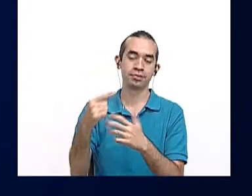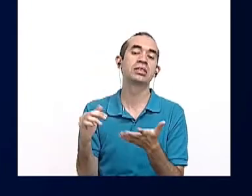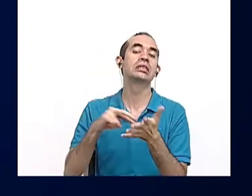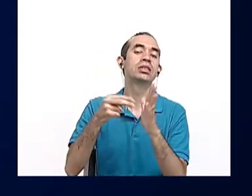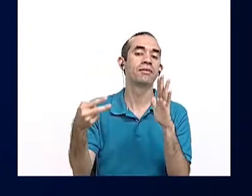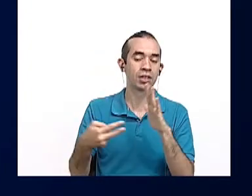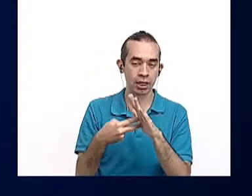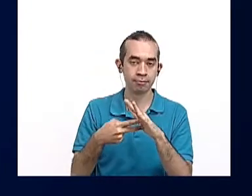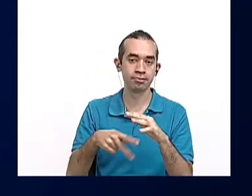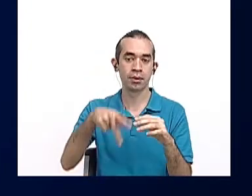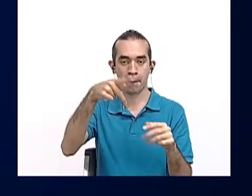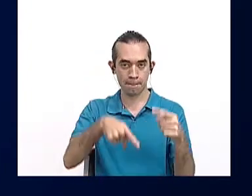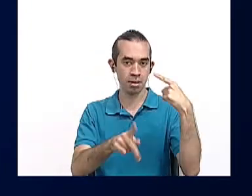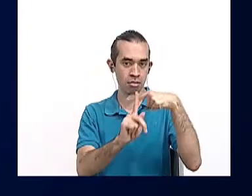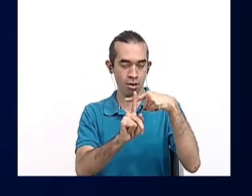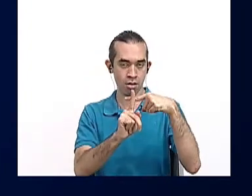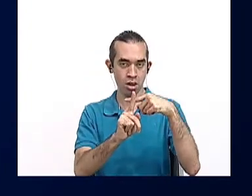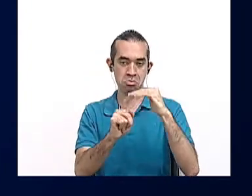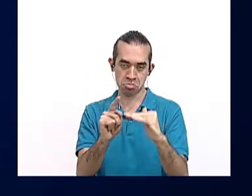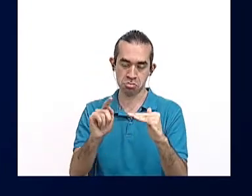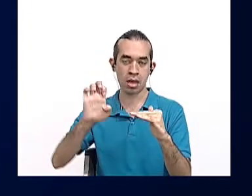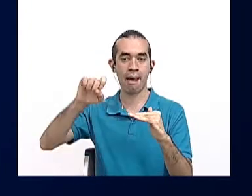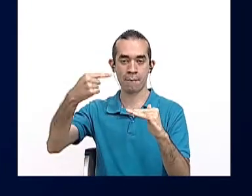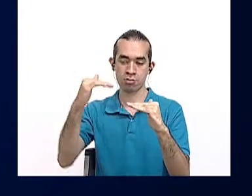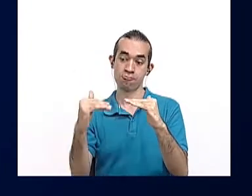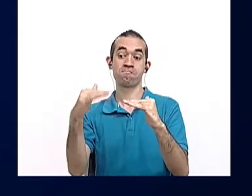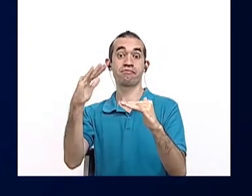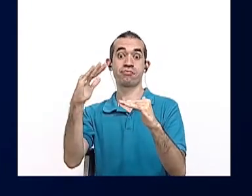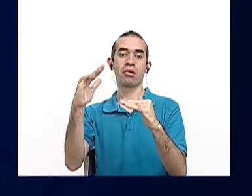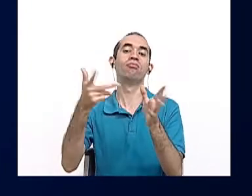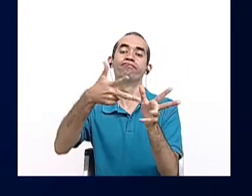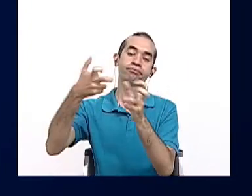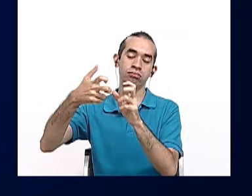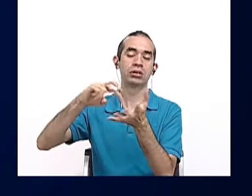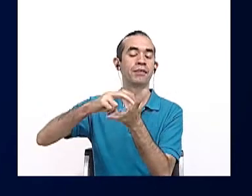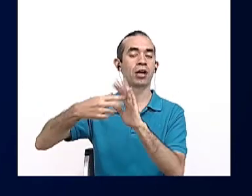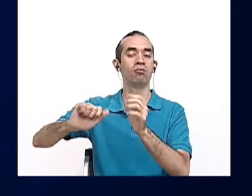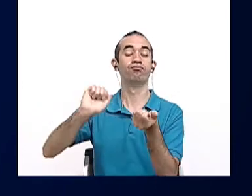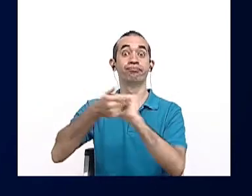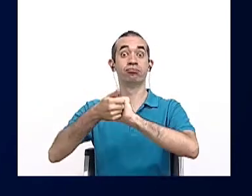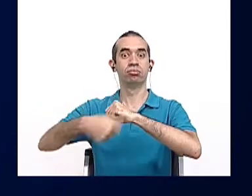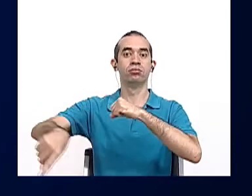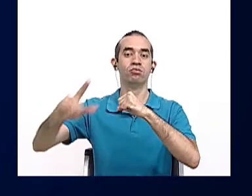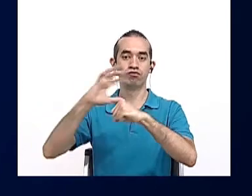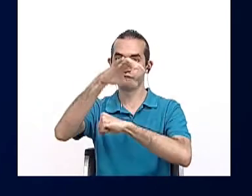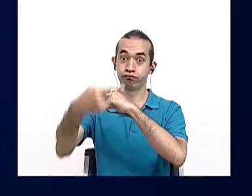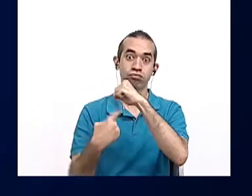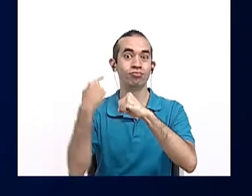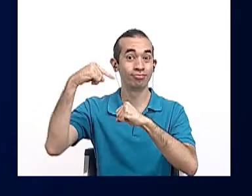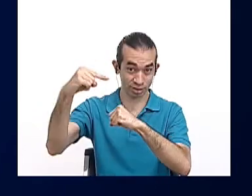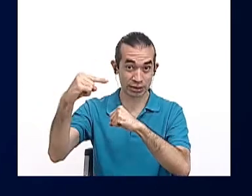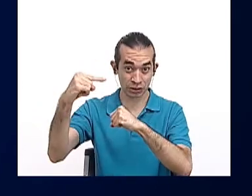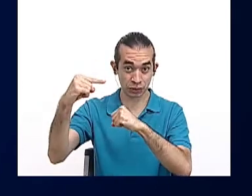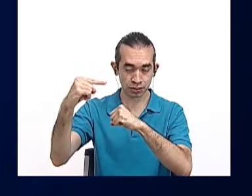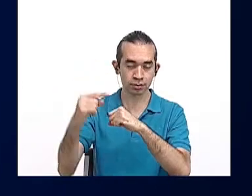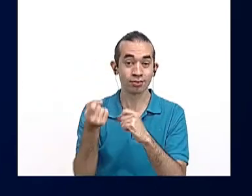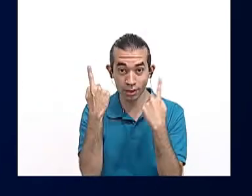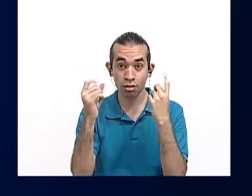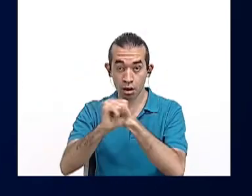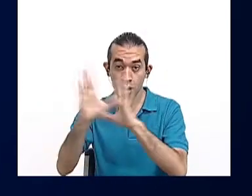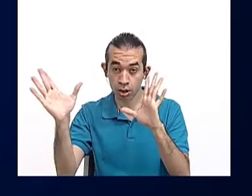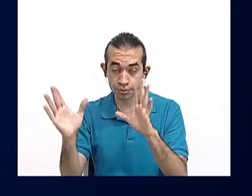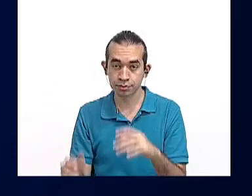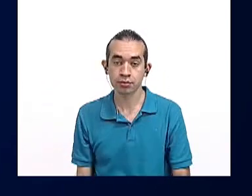más partículas subatómicas negativas que positivas. ¿Está quedando claro? Muy bien.